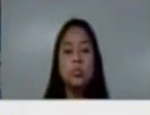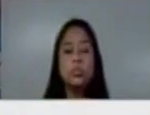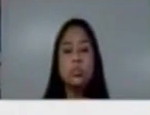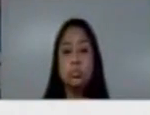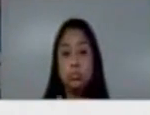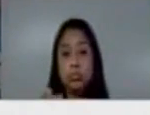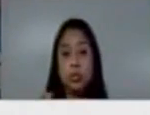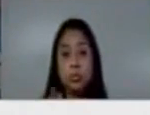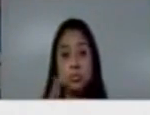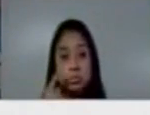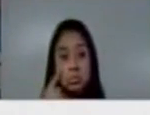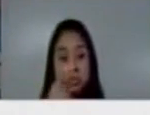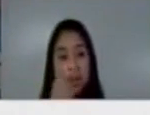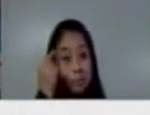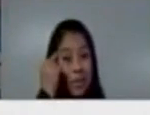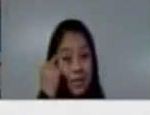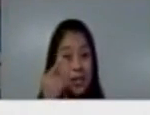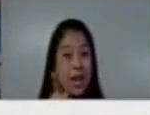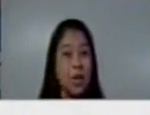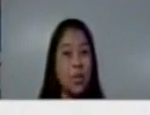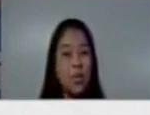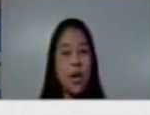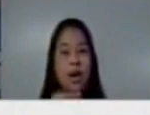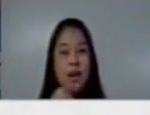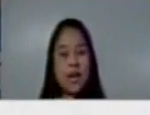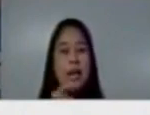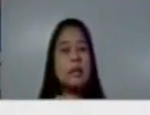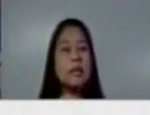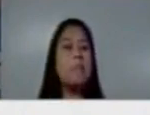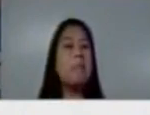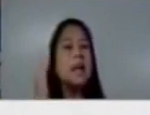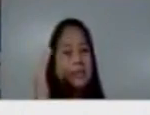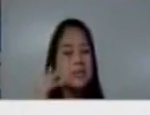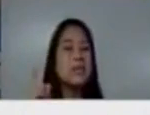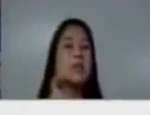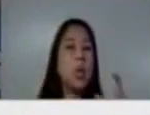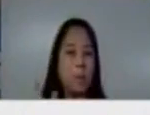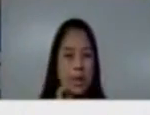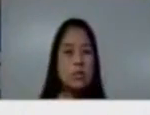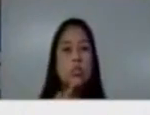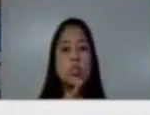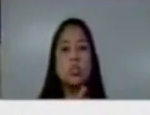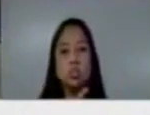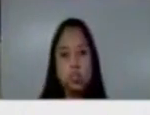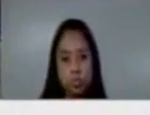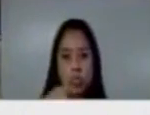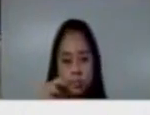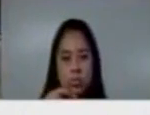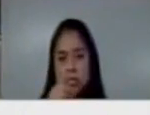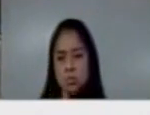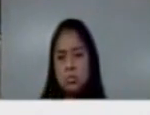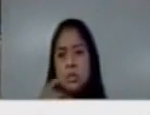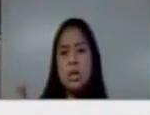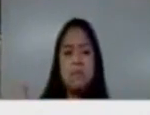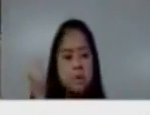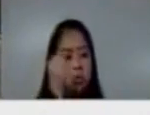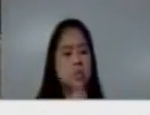Hemos coincidido en la necesidad de incrementar el comercio entre ambas naciones, las